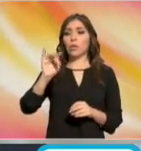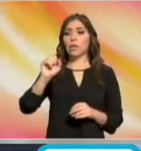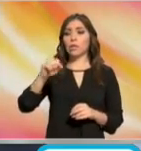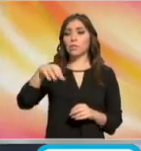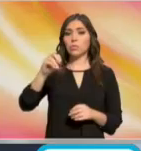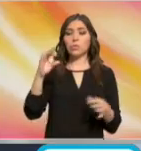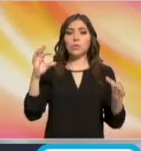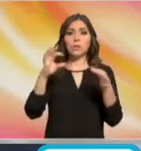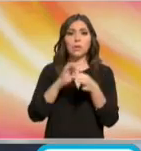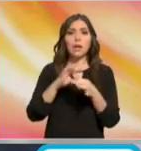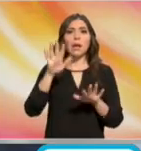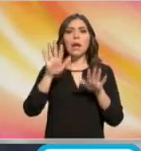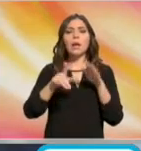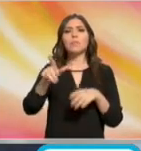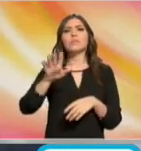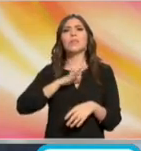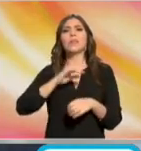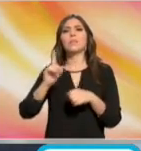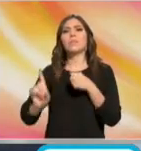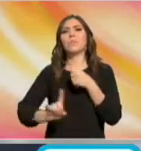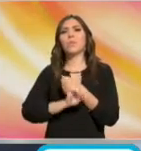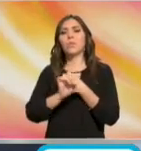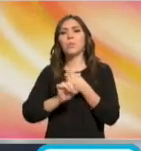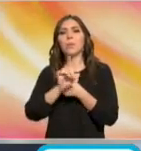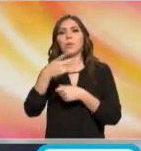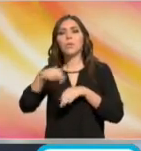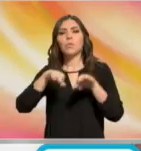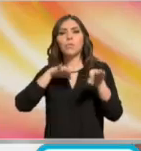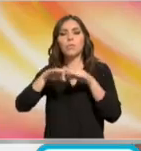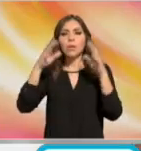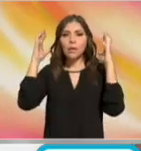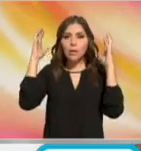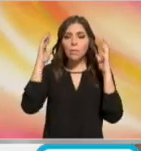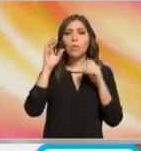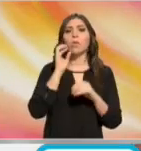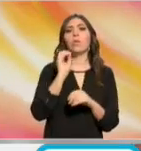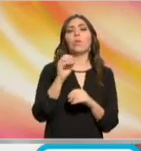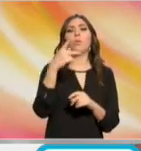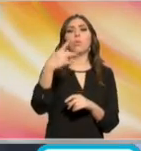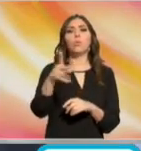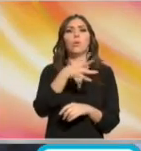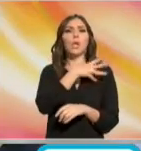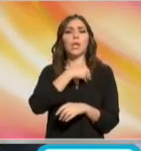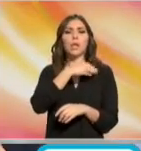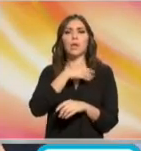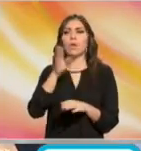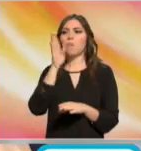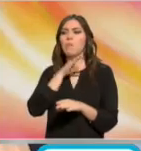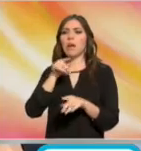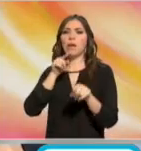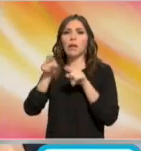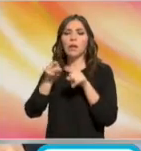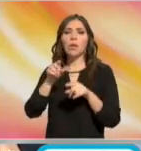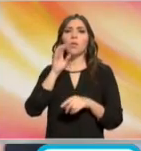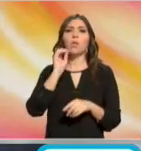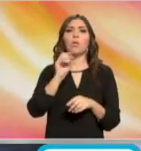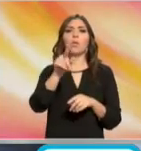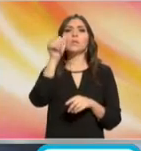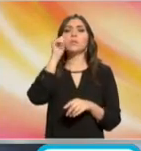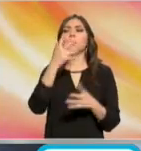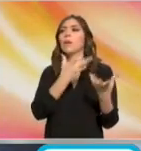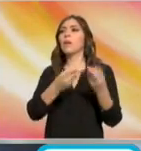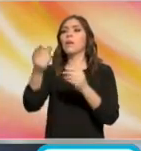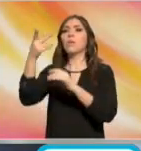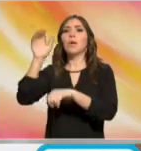pasando alrededor, problemas de trabajo, trataste mal a mi hijo favorito, no me haces rico de comer, No sacaste siempre la estás con tus basura.